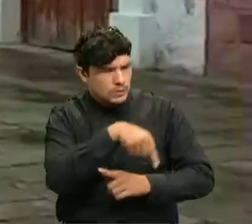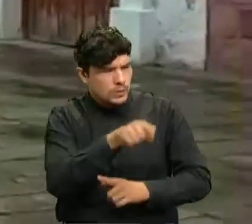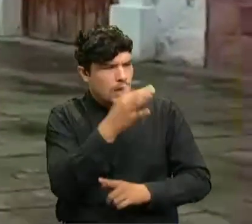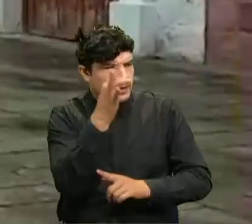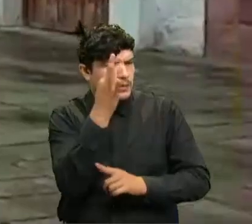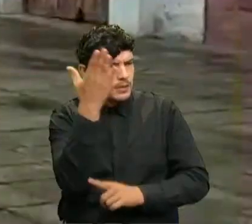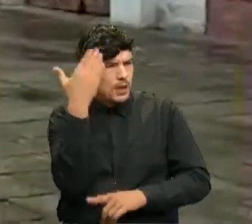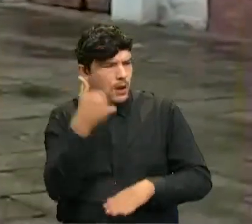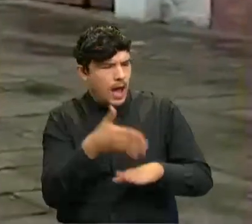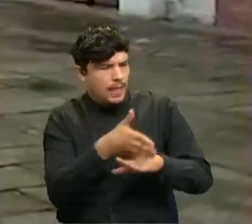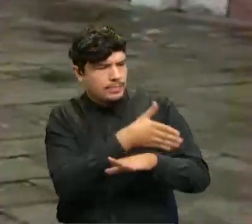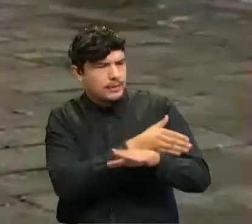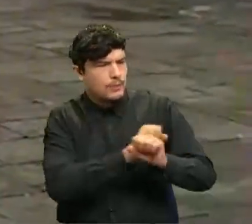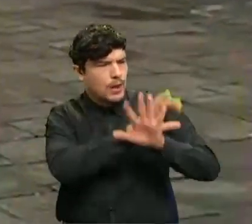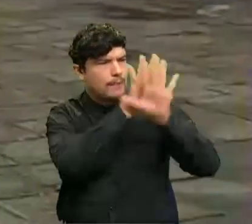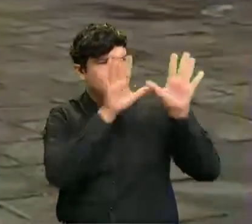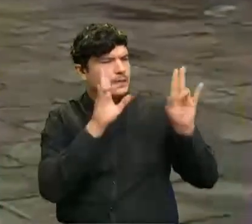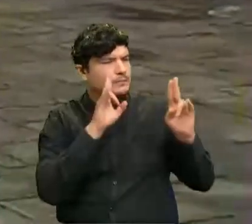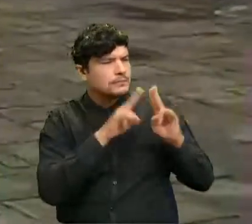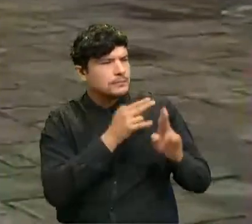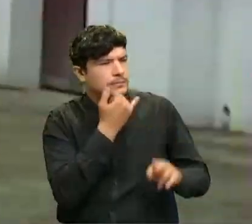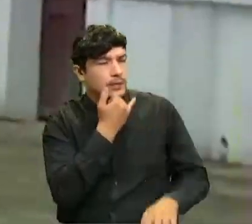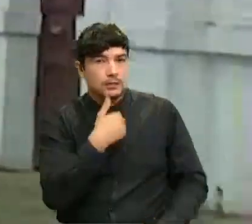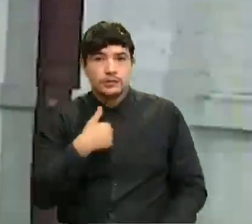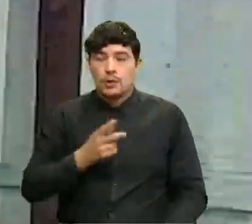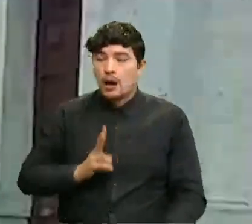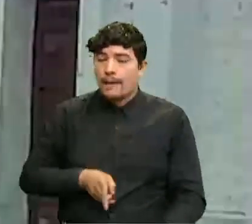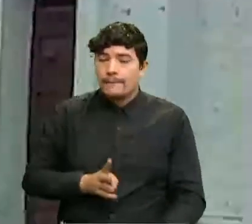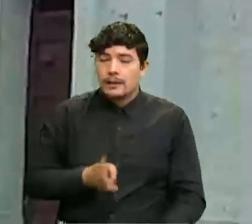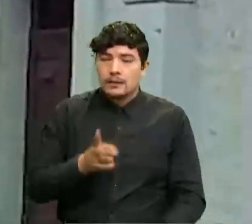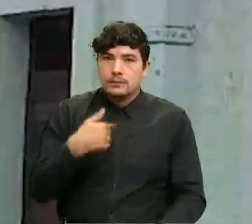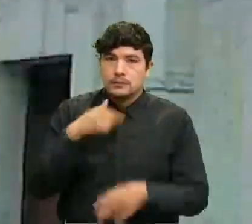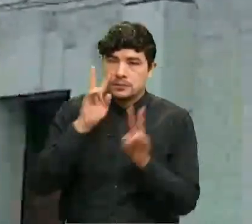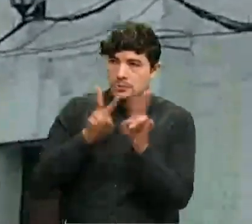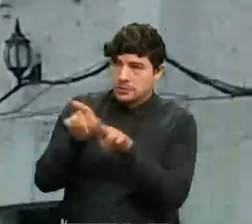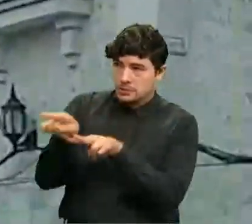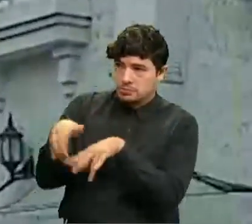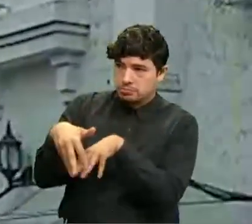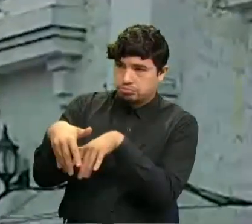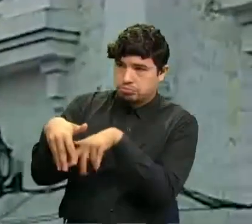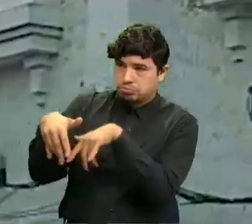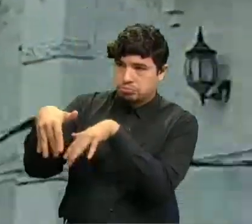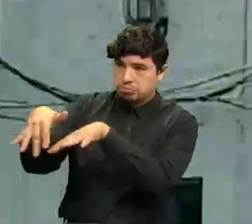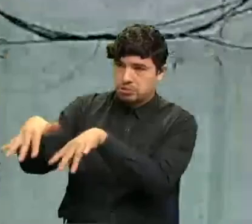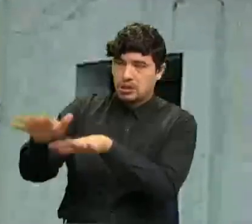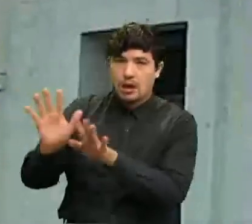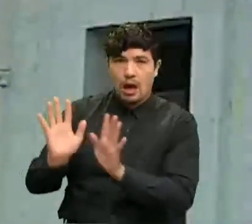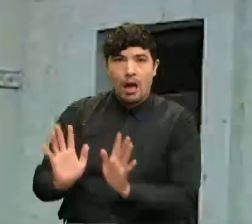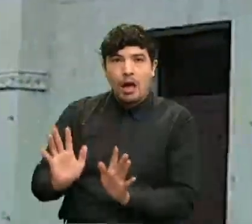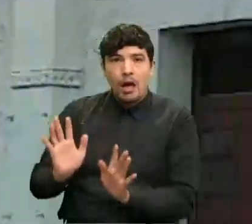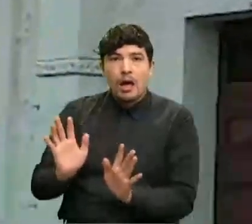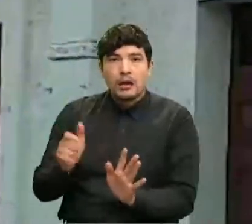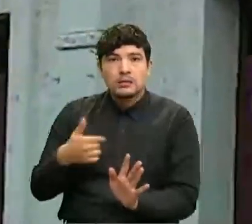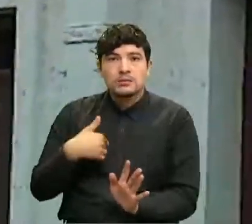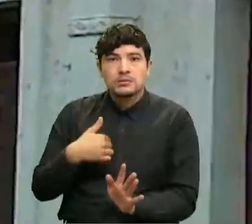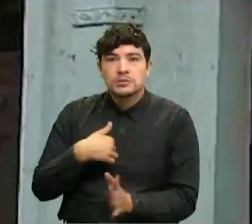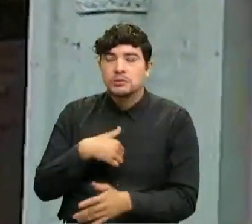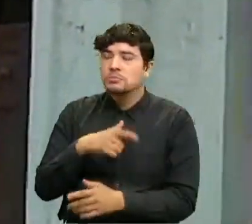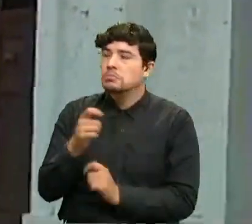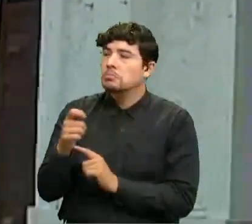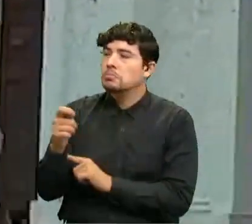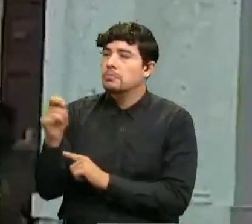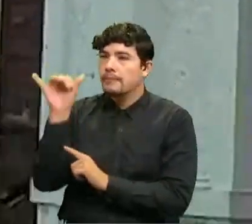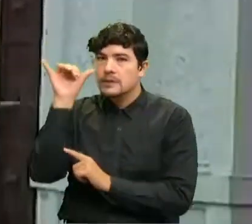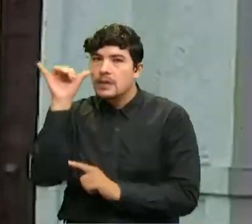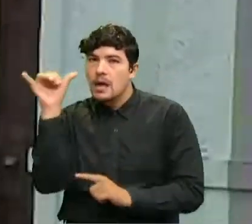la manifestación? No, pues yo iba pasando y miré la marcha y pues dije voy a grabarlos